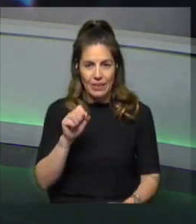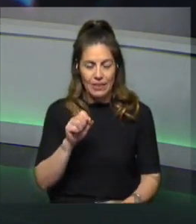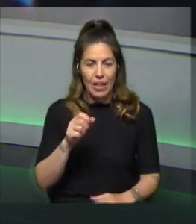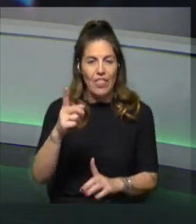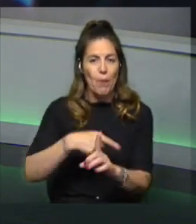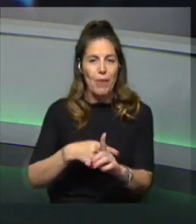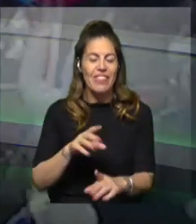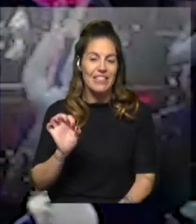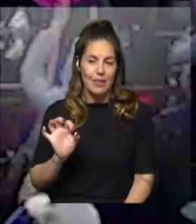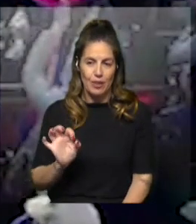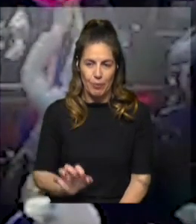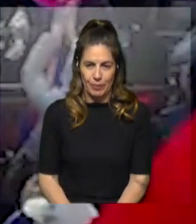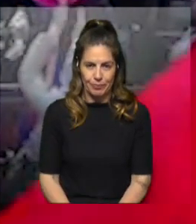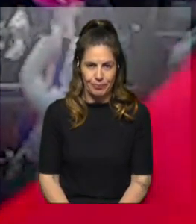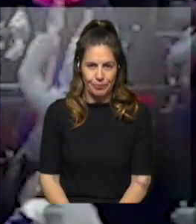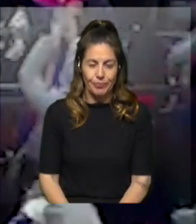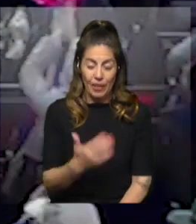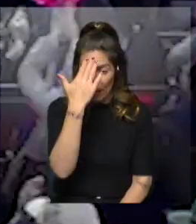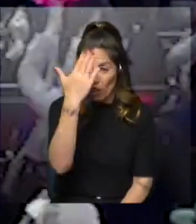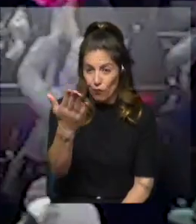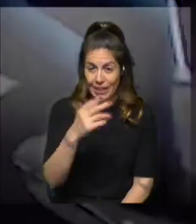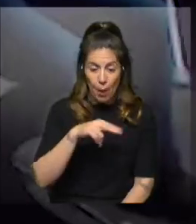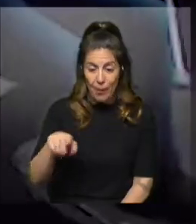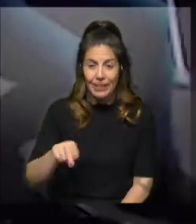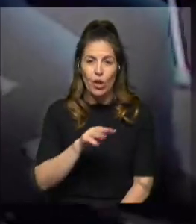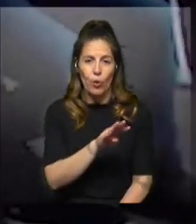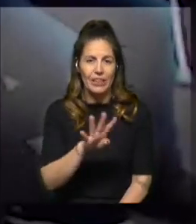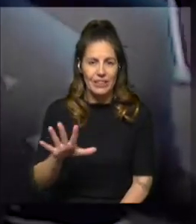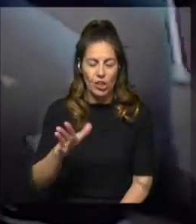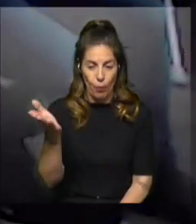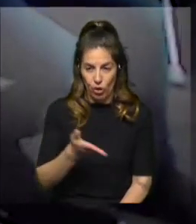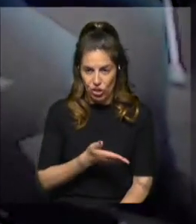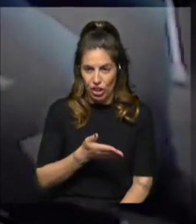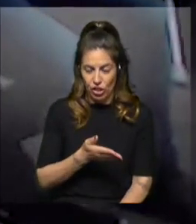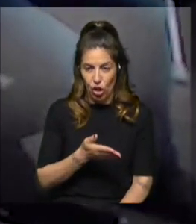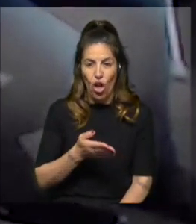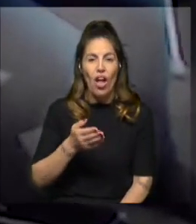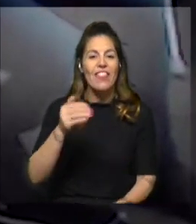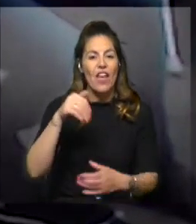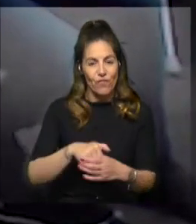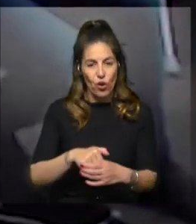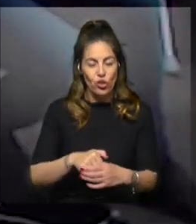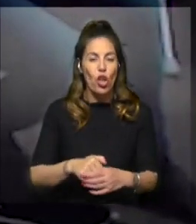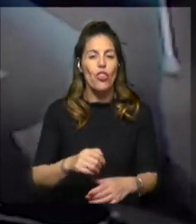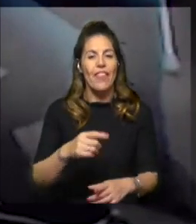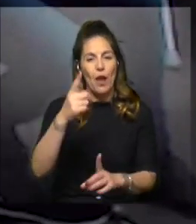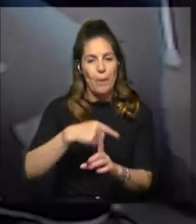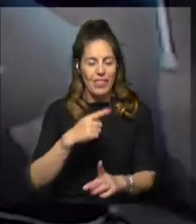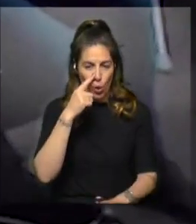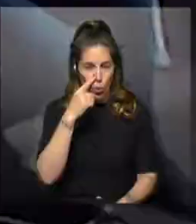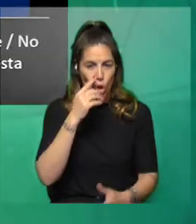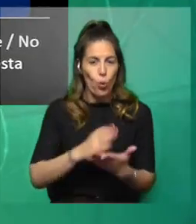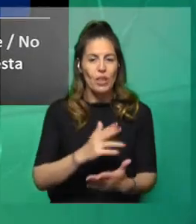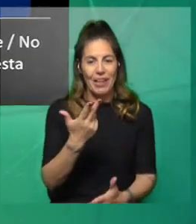septiembre. El Frente Amplio mantiene el 45% de la intención de voto desde el mes de julio en las últimas 3 mediciones de la